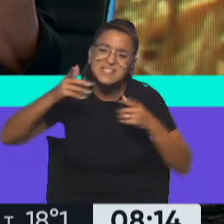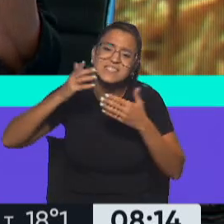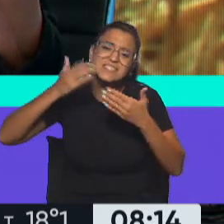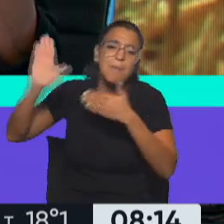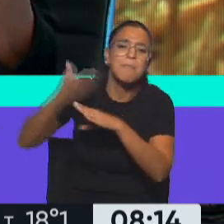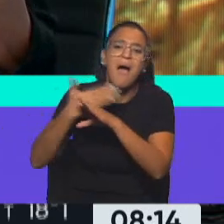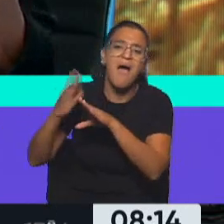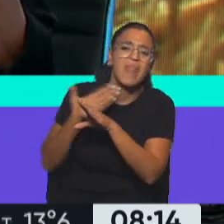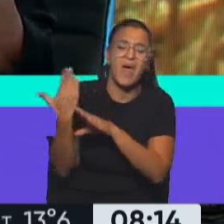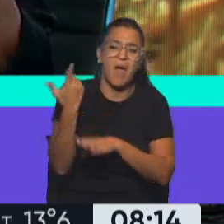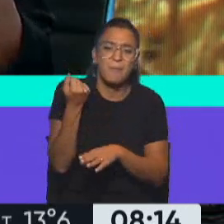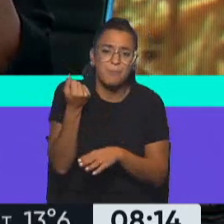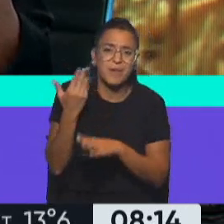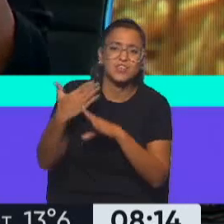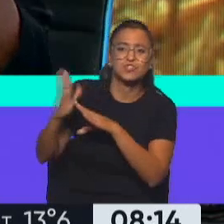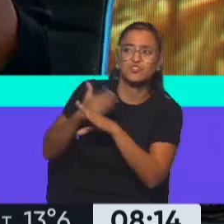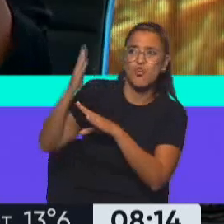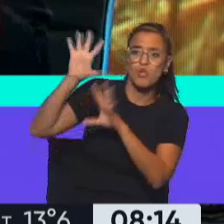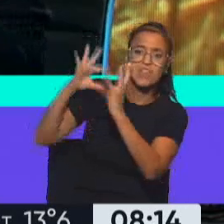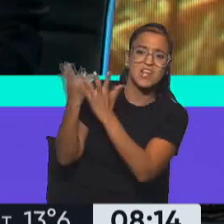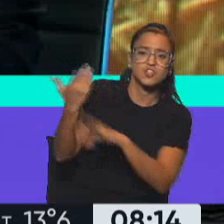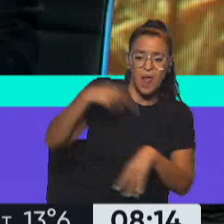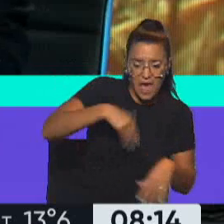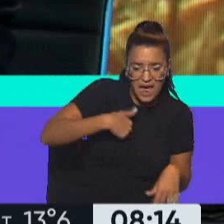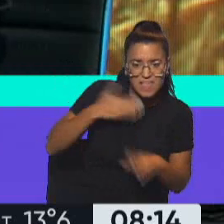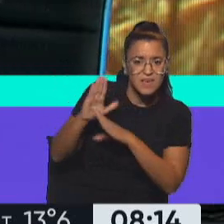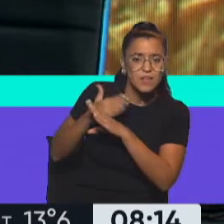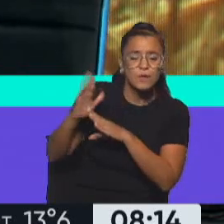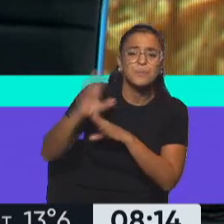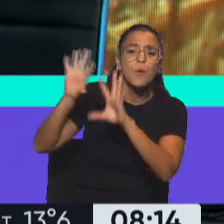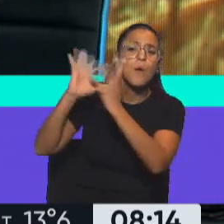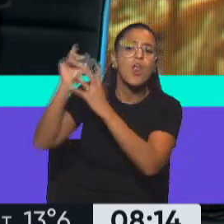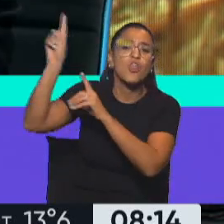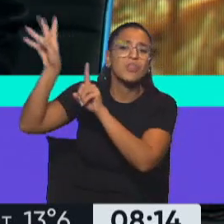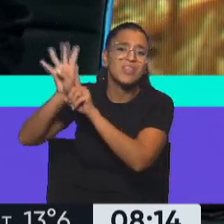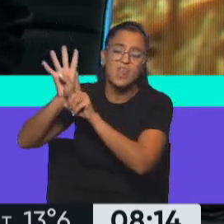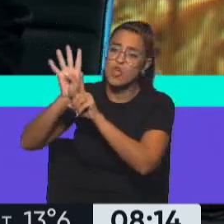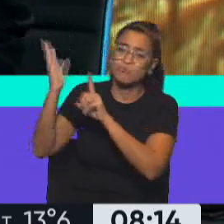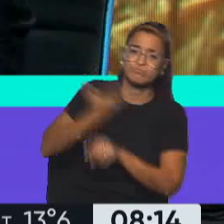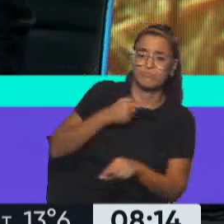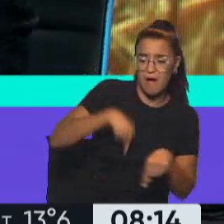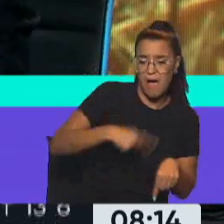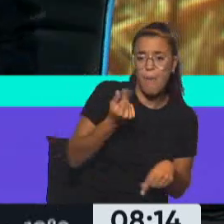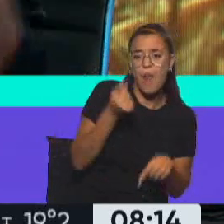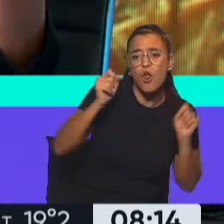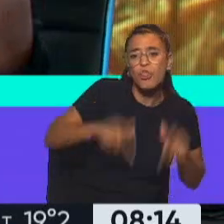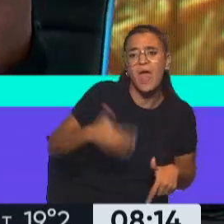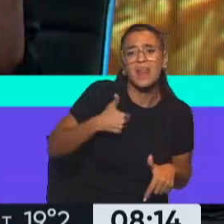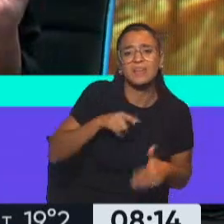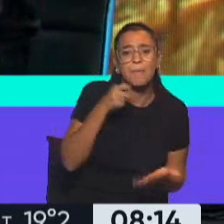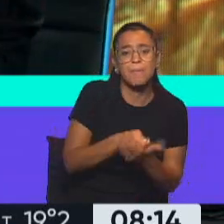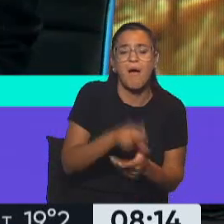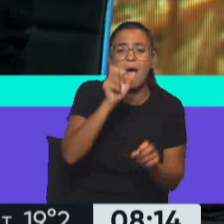Digamos, ¿cuáles son las medidas efectivas y prácticas para lograr que el valor internacional del trigo no impacte Claro. en el valor que tienen que pagar